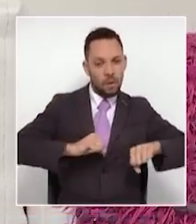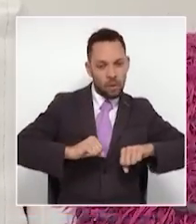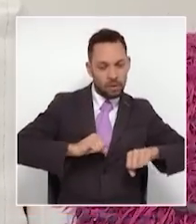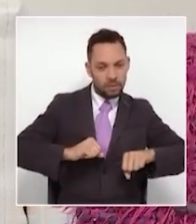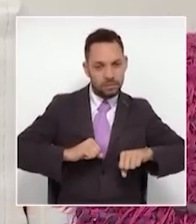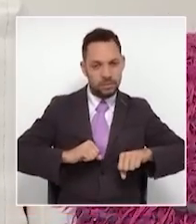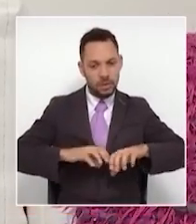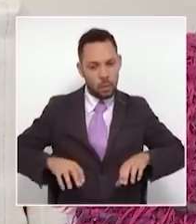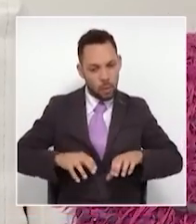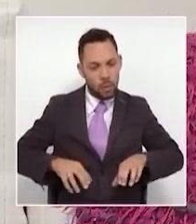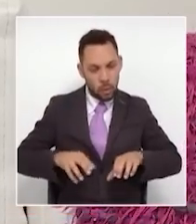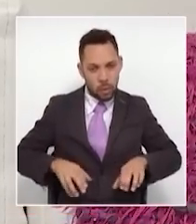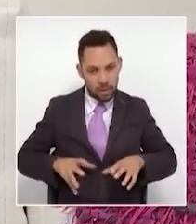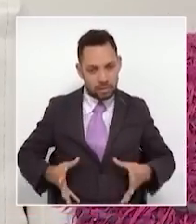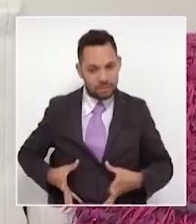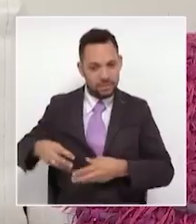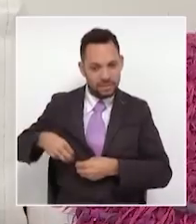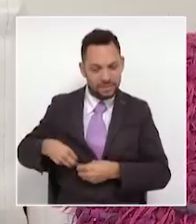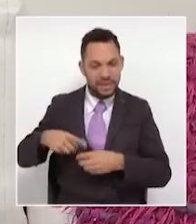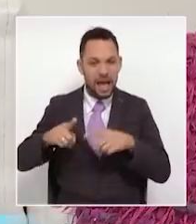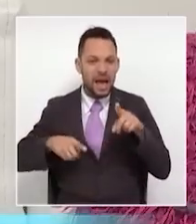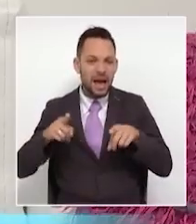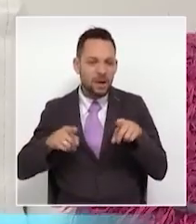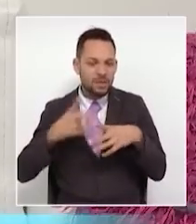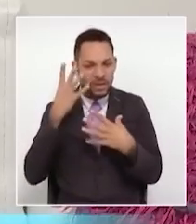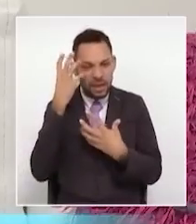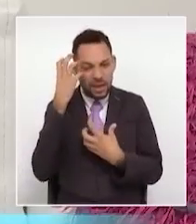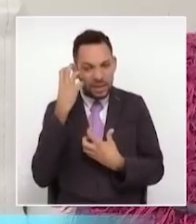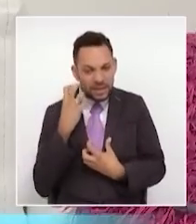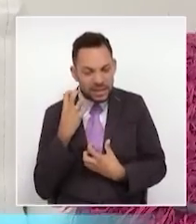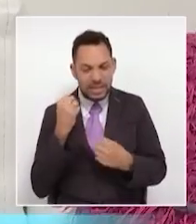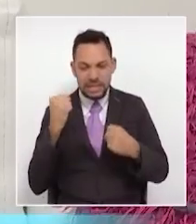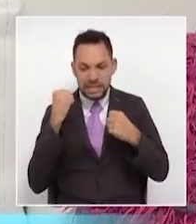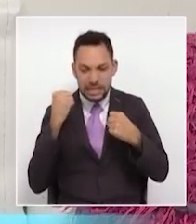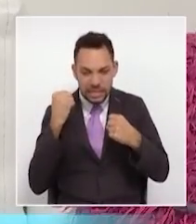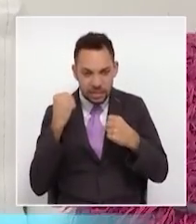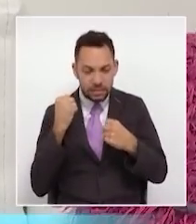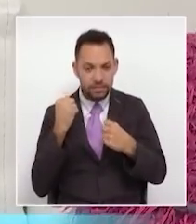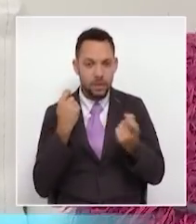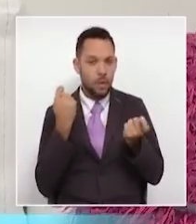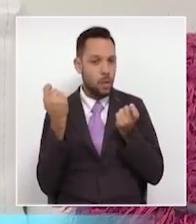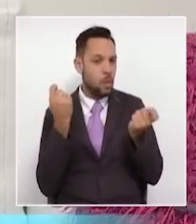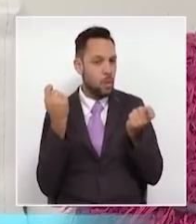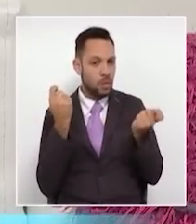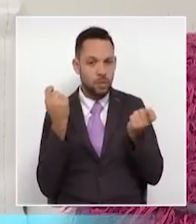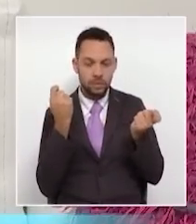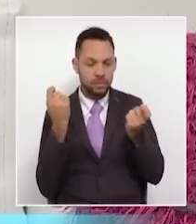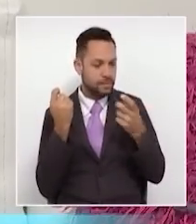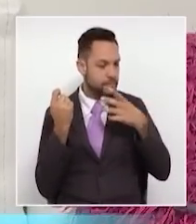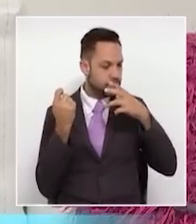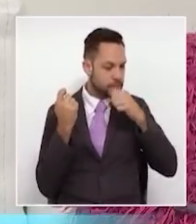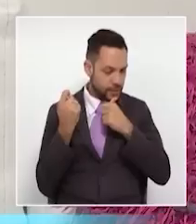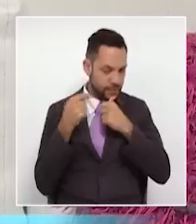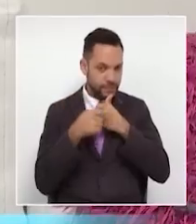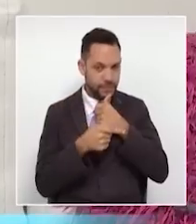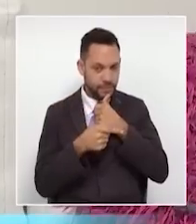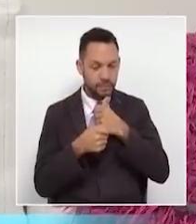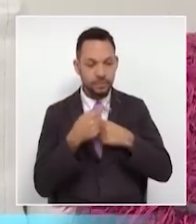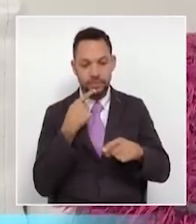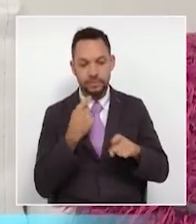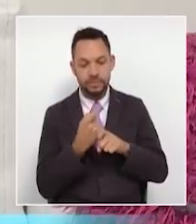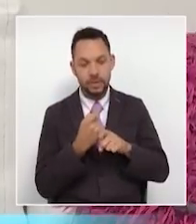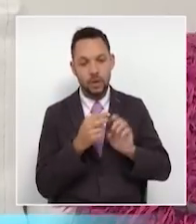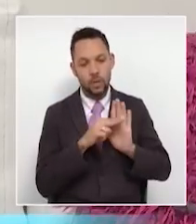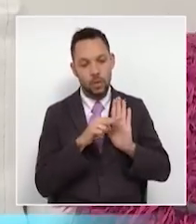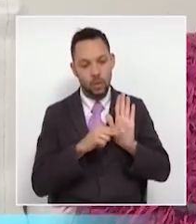producir cuando hay estrés ansiedad no estás reguladas porque la producción de estas hormonas está regulada de